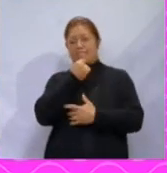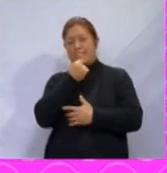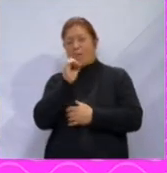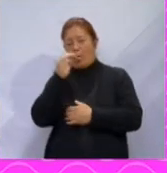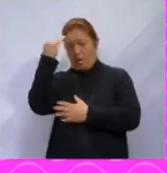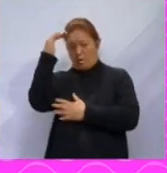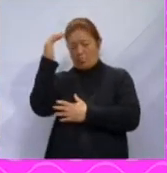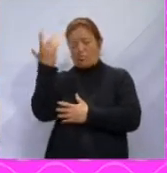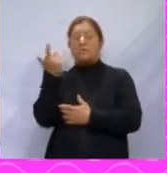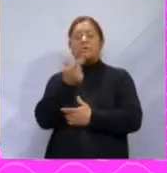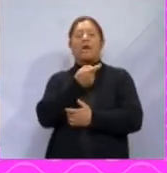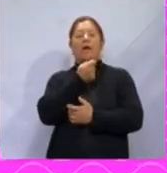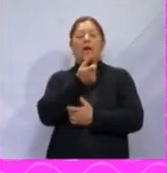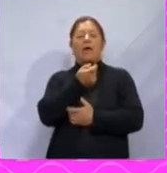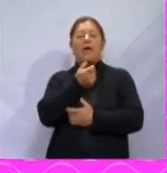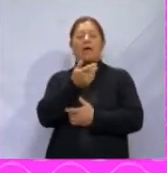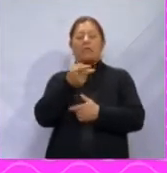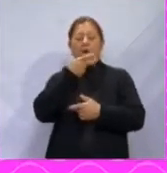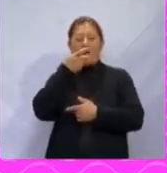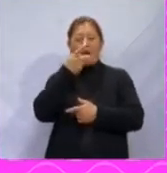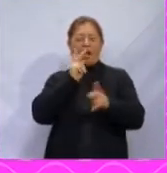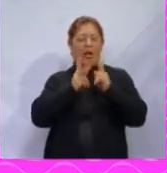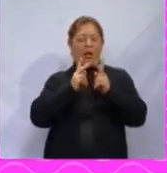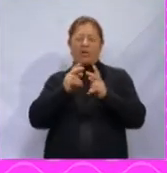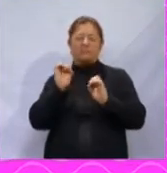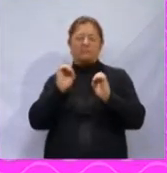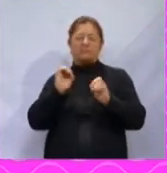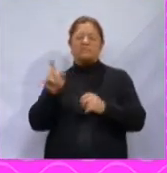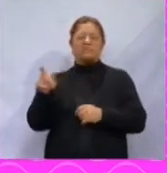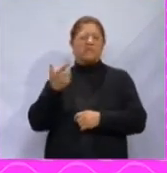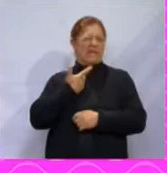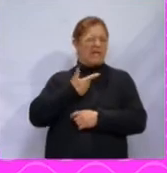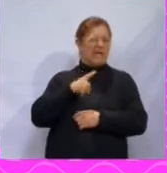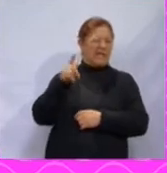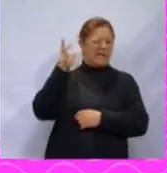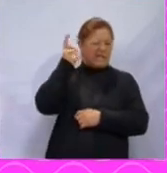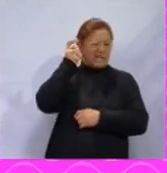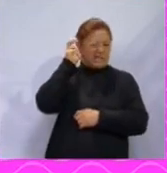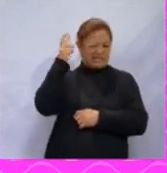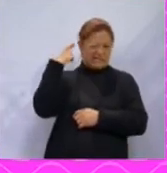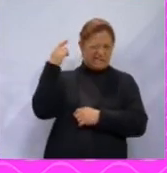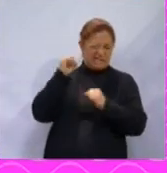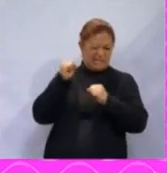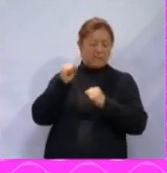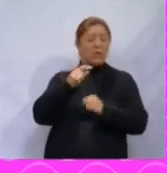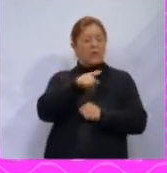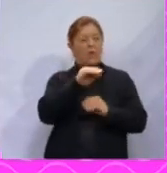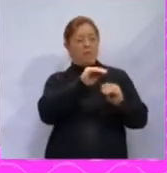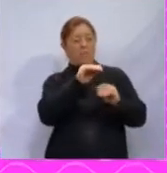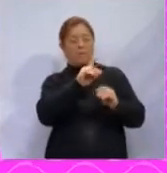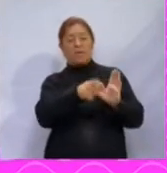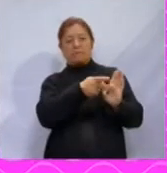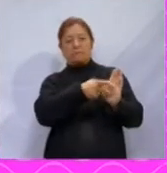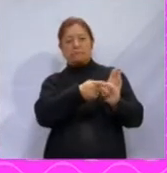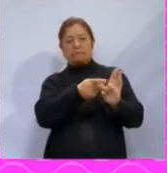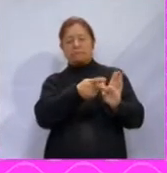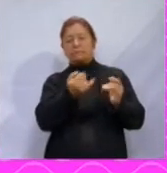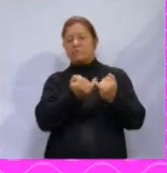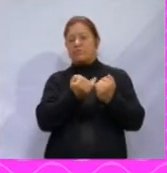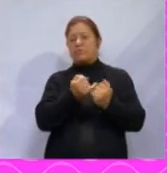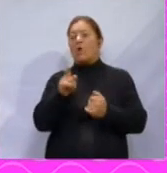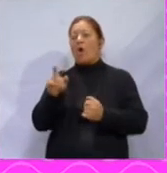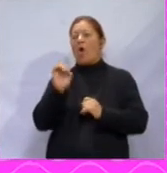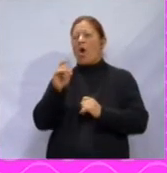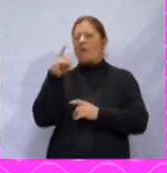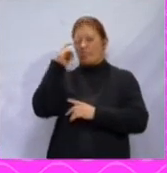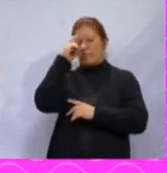escasa comunicación verbal, intolerancia a los sonidos, movimientos repetitivos sin causa aparente y dificultad para